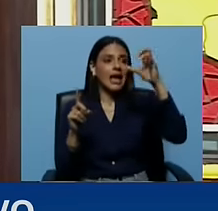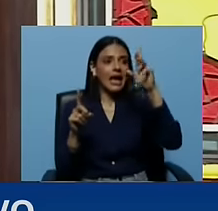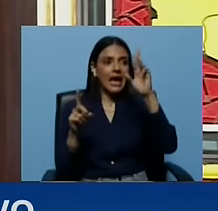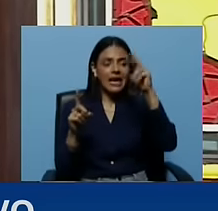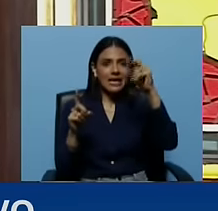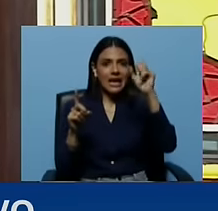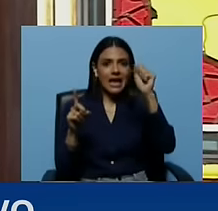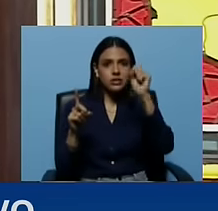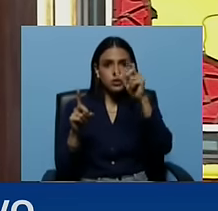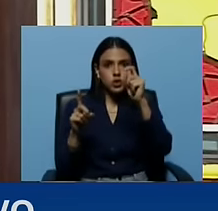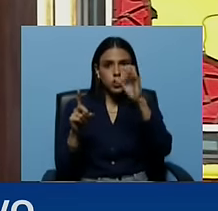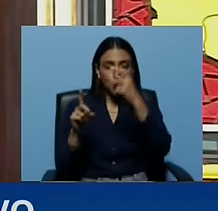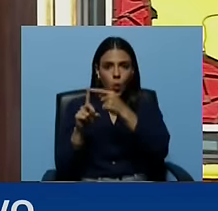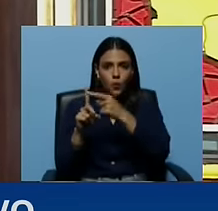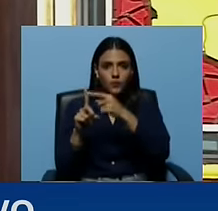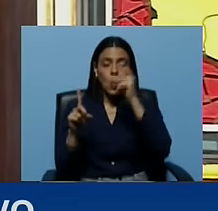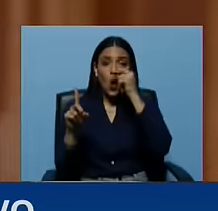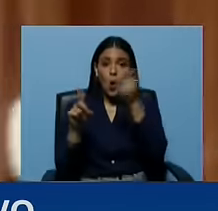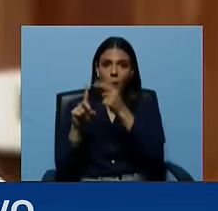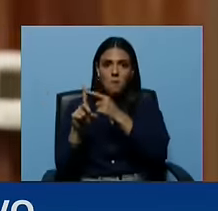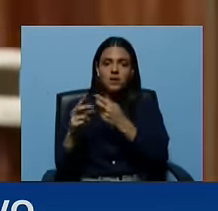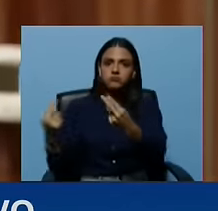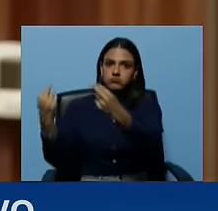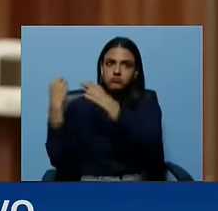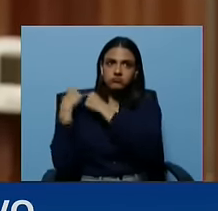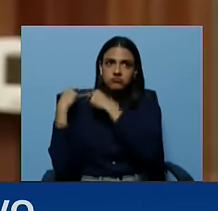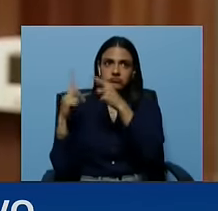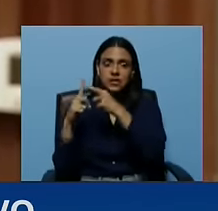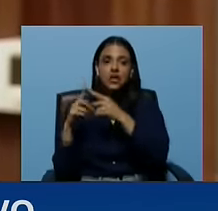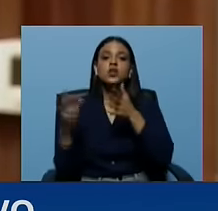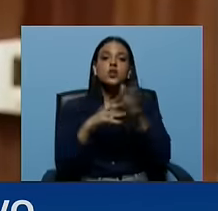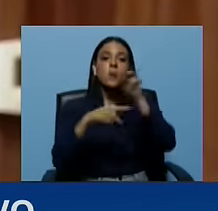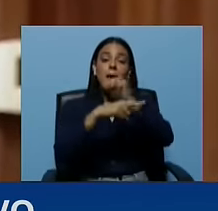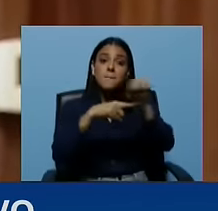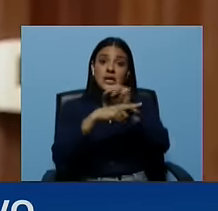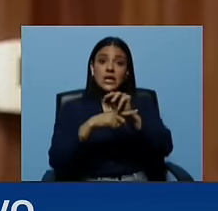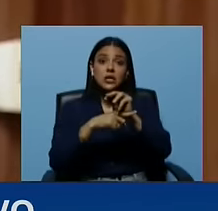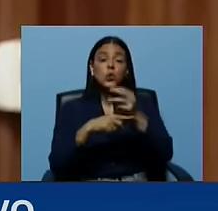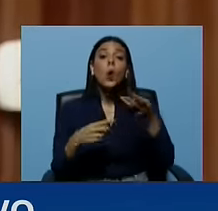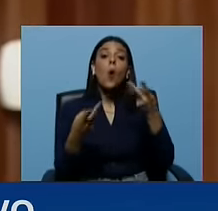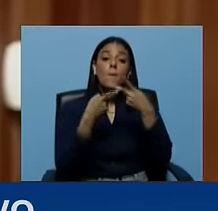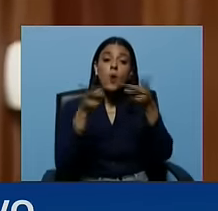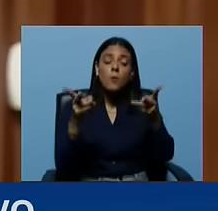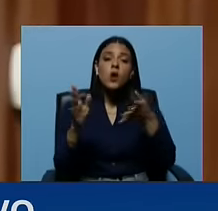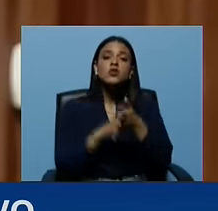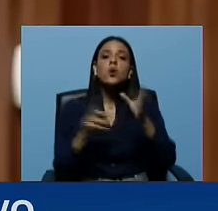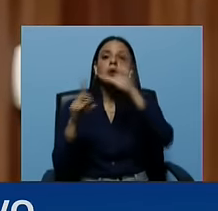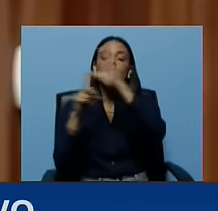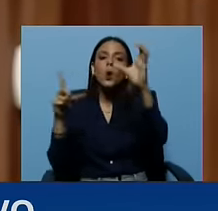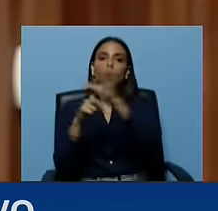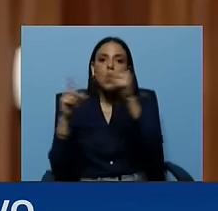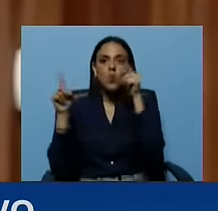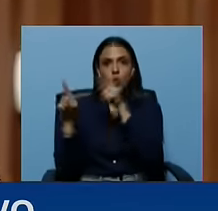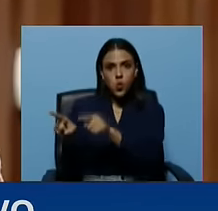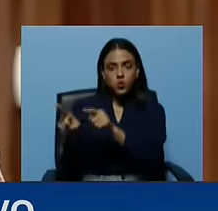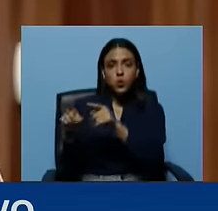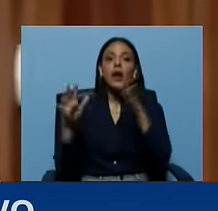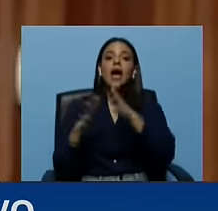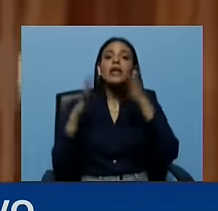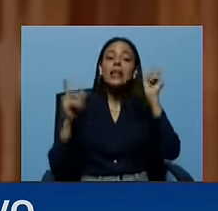Villegas Polojac, el Benjamín, ministro del Poder Popular para la Cultura y jefe supremo de la gran